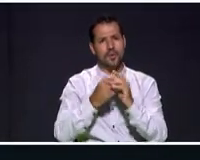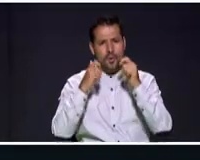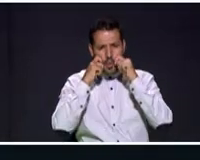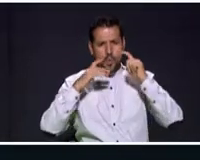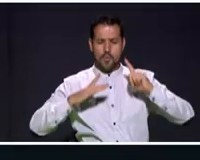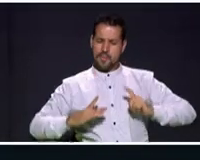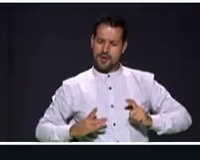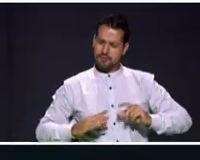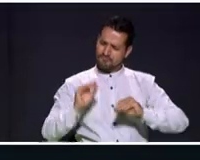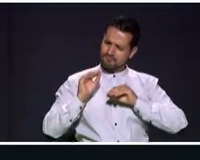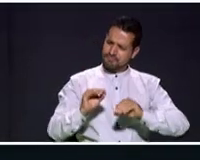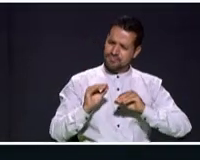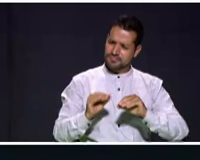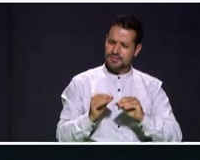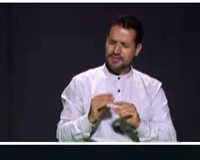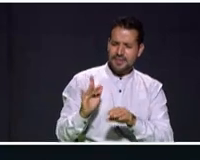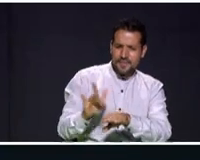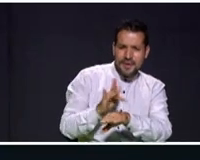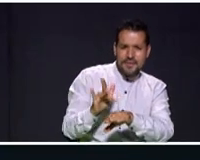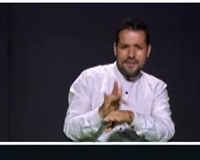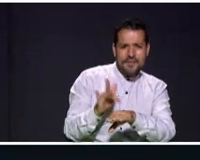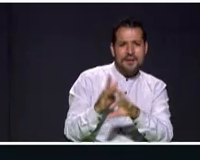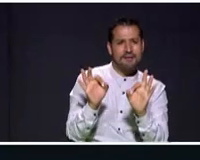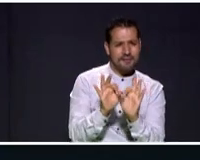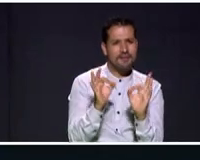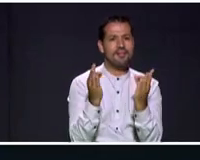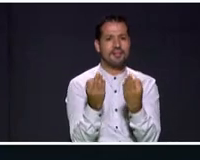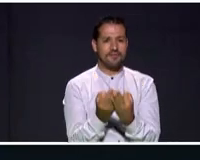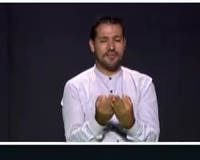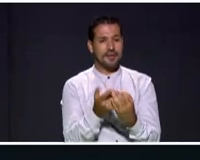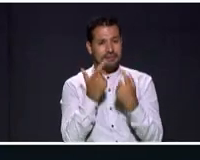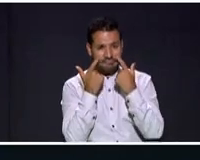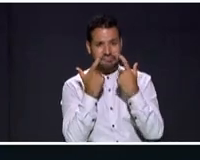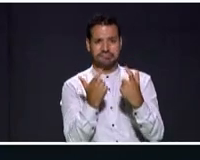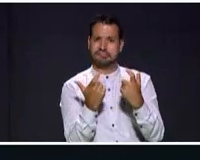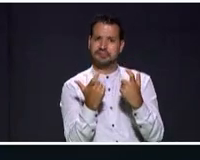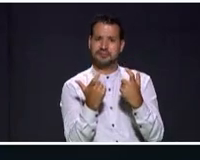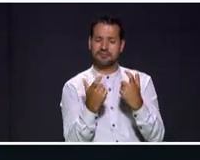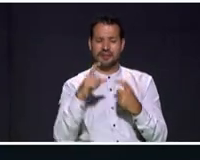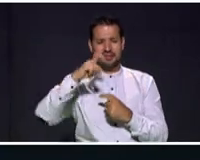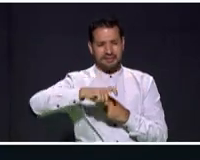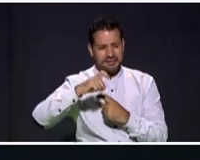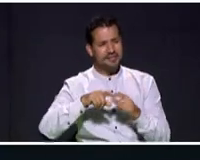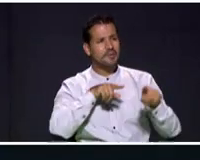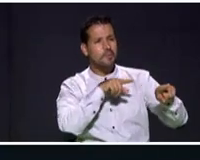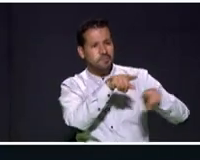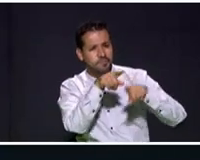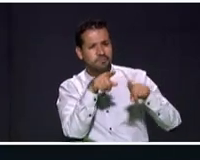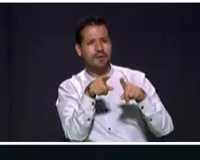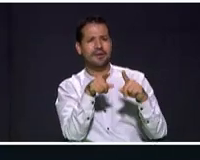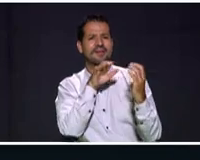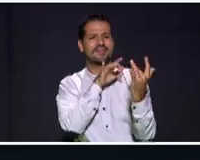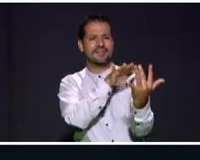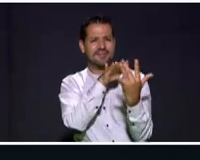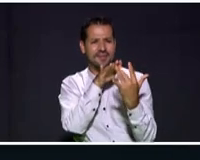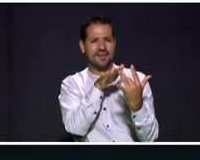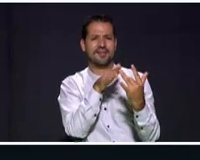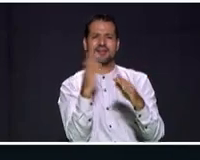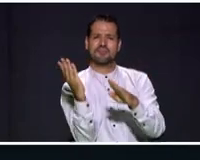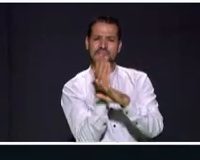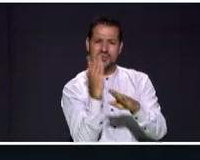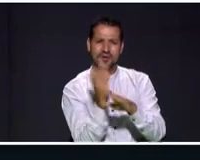familia por supuesto que queremos enfatizar que en un país de necesidades donde hay conflicto donde hay lucha donde hay diversidad